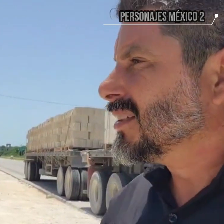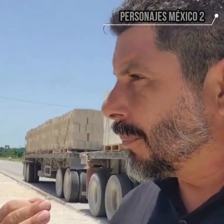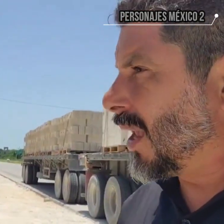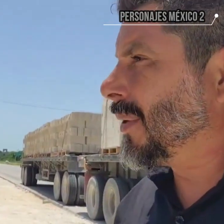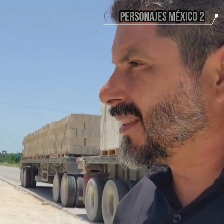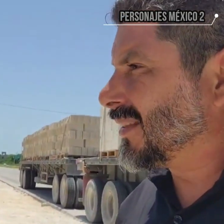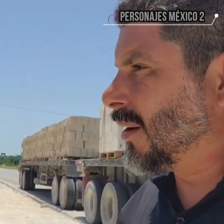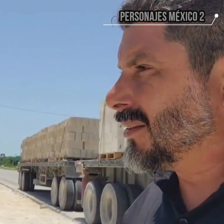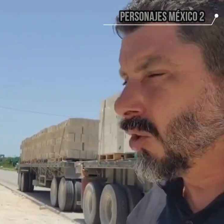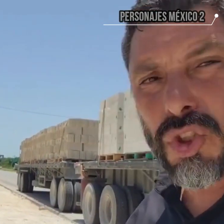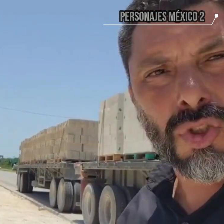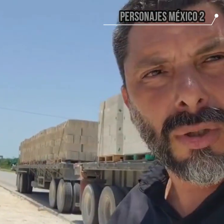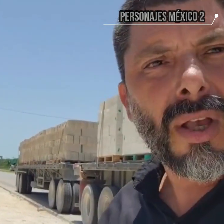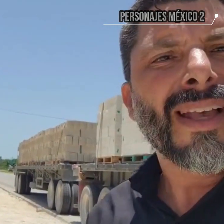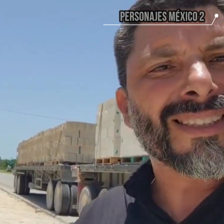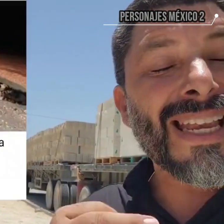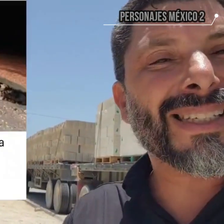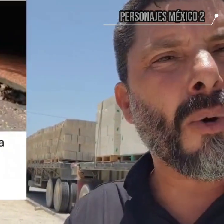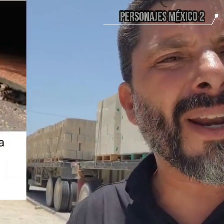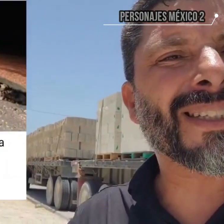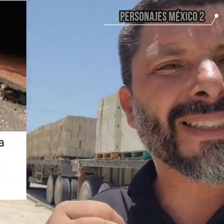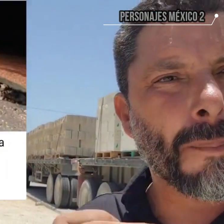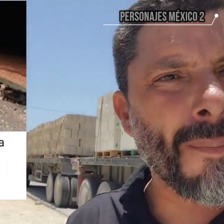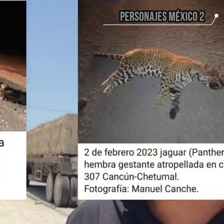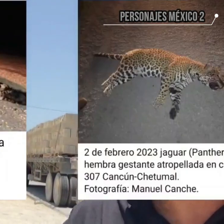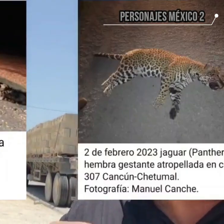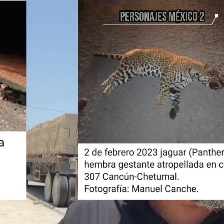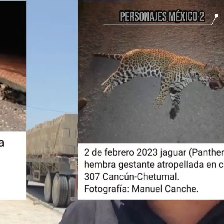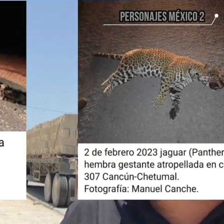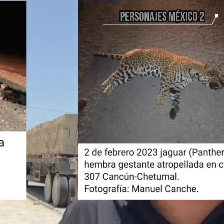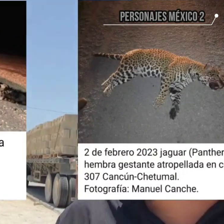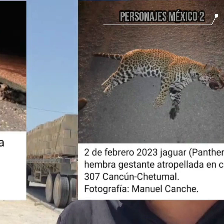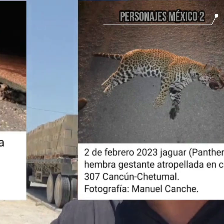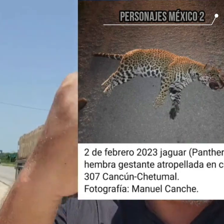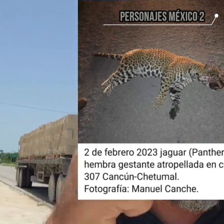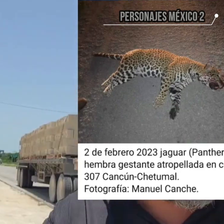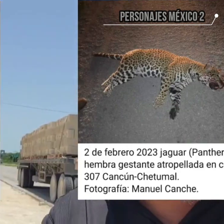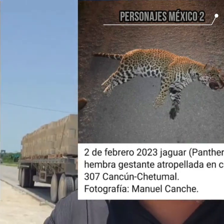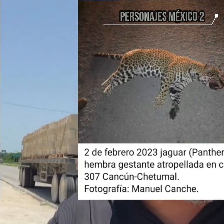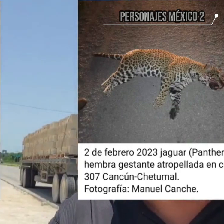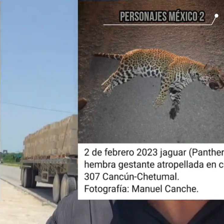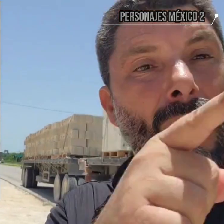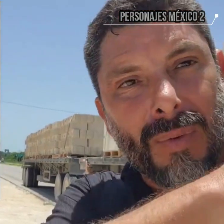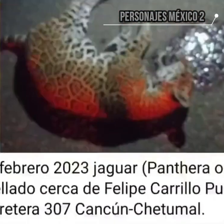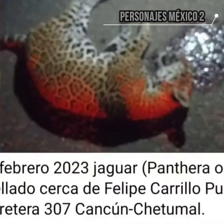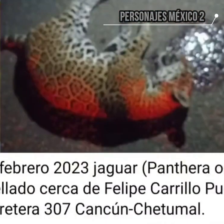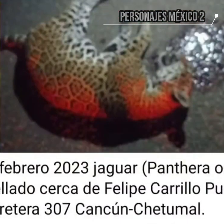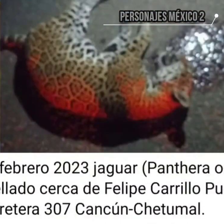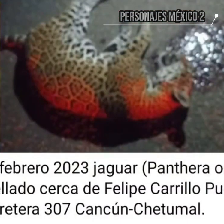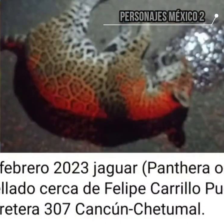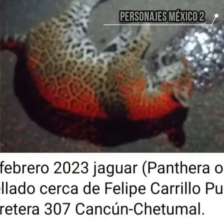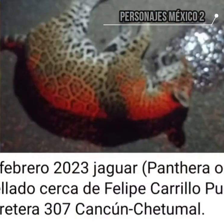desde septiembre 30 al 22. 6 jaguares que sepamos muertos porque esta carretera,